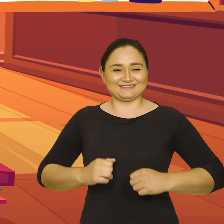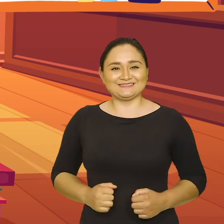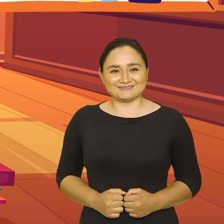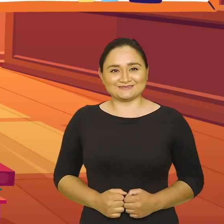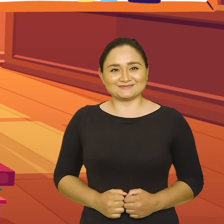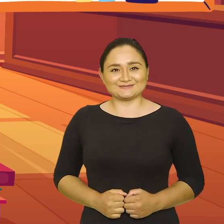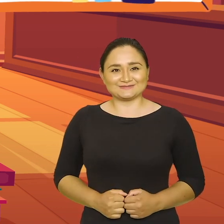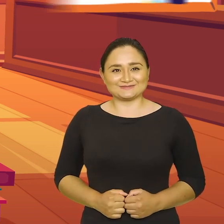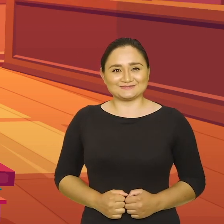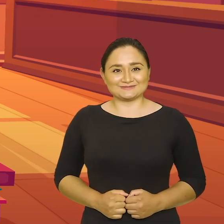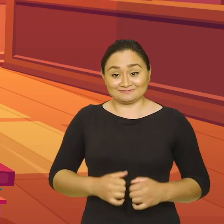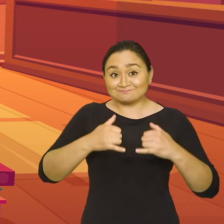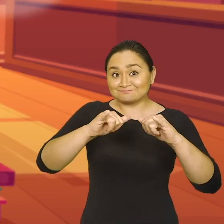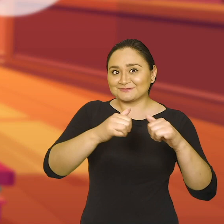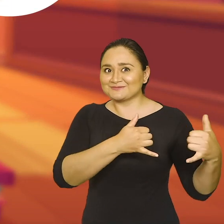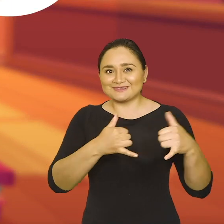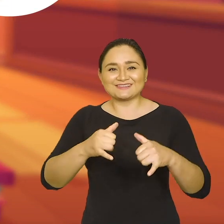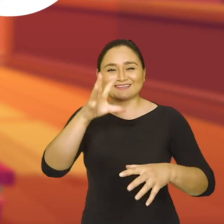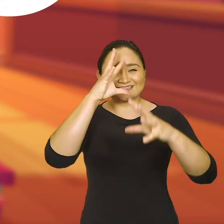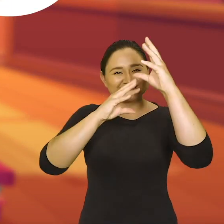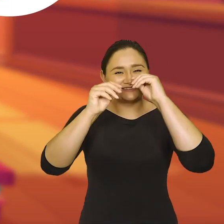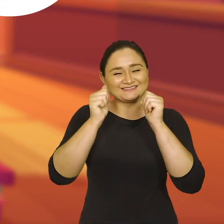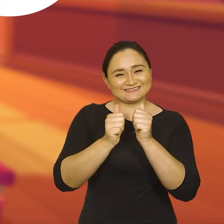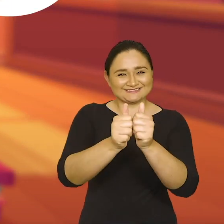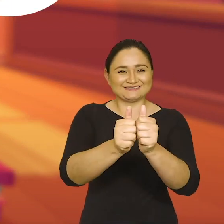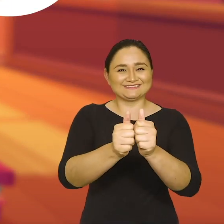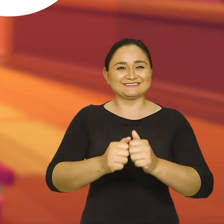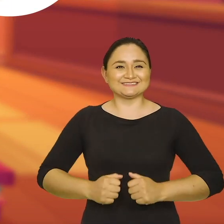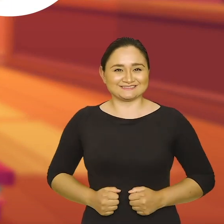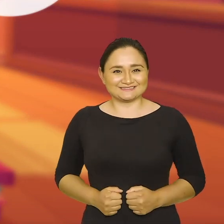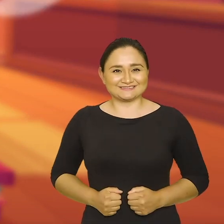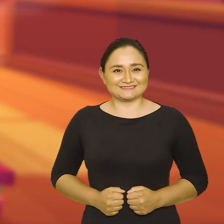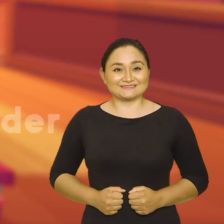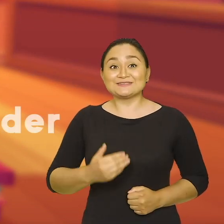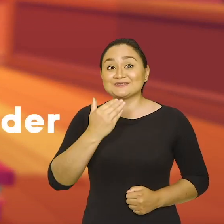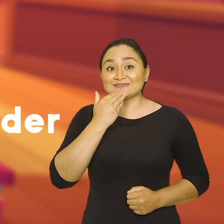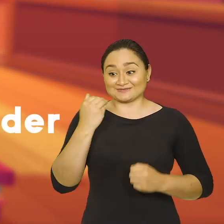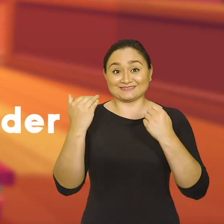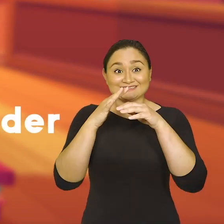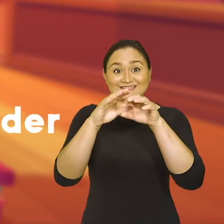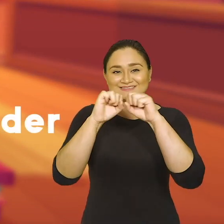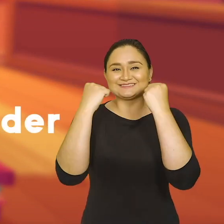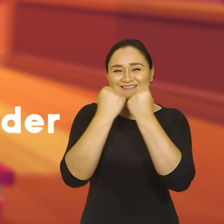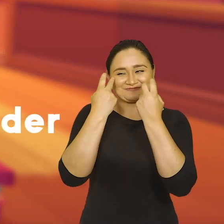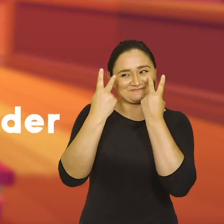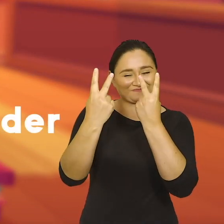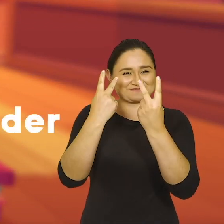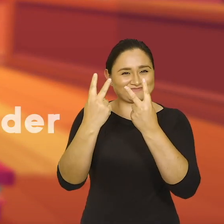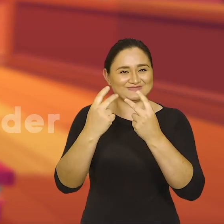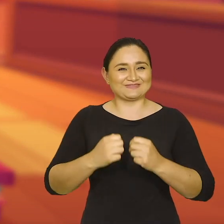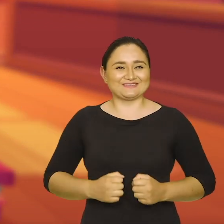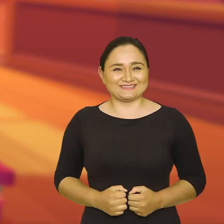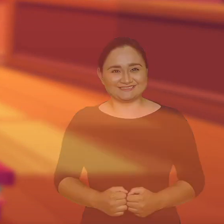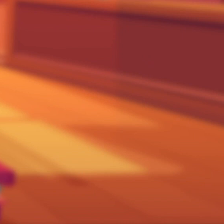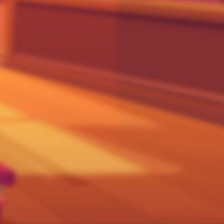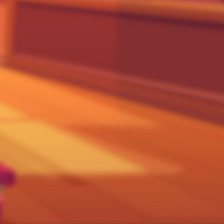bachillerato seguimos jugando y aprendiendo juntos síguenos en nuestras redes sociales